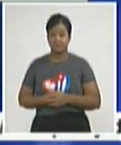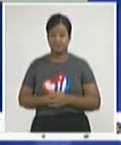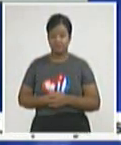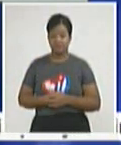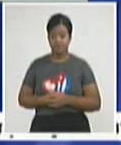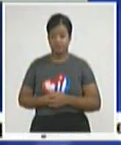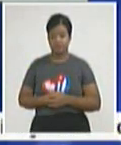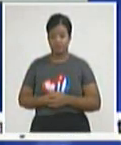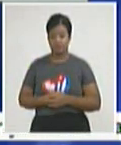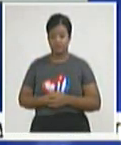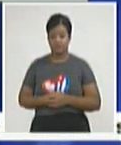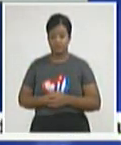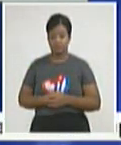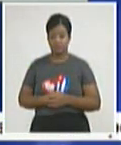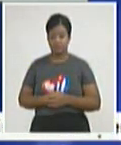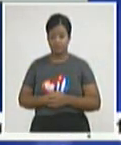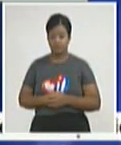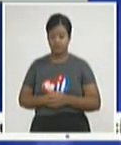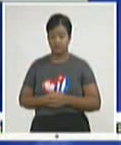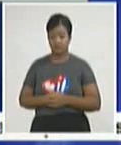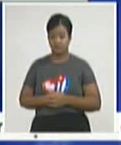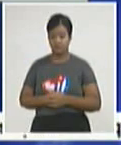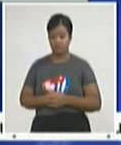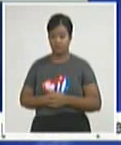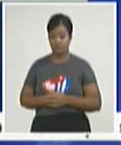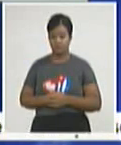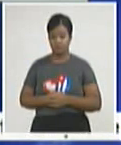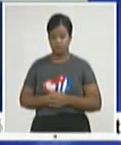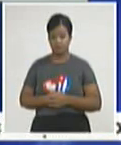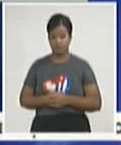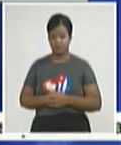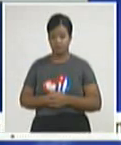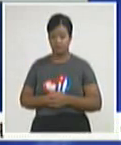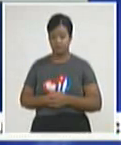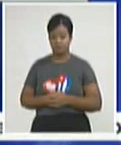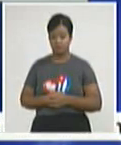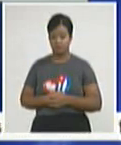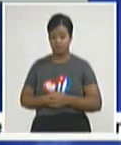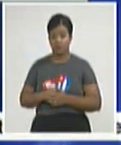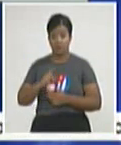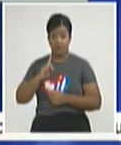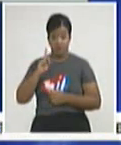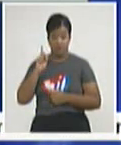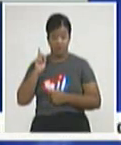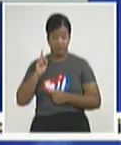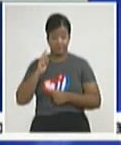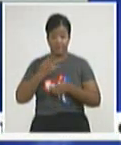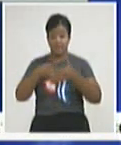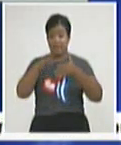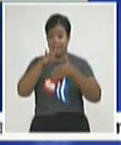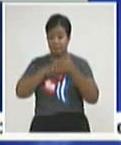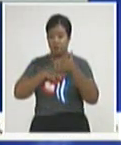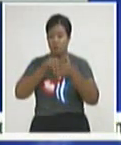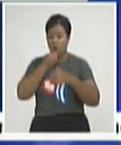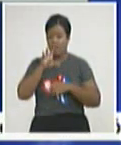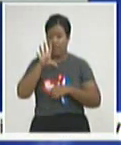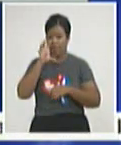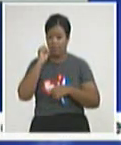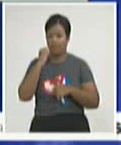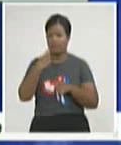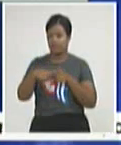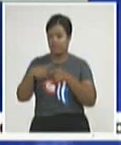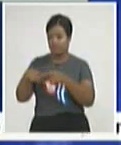15 días, ese gráfico nos permite analizar varias cosas. Una es que en los últimos 15 días en Cuba se